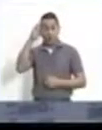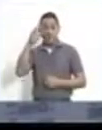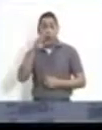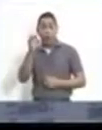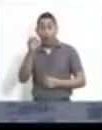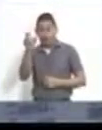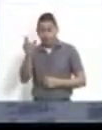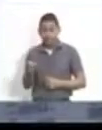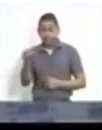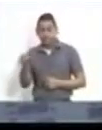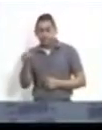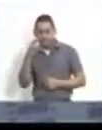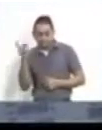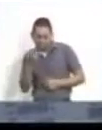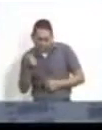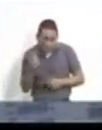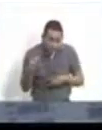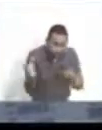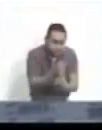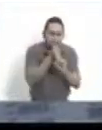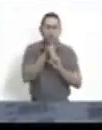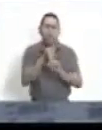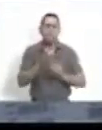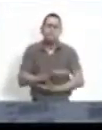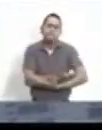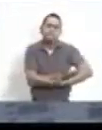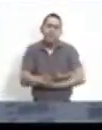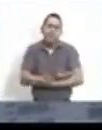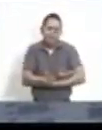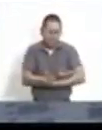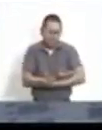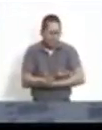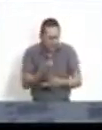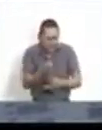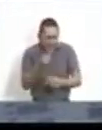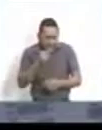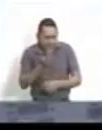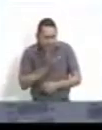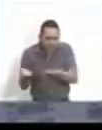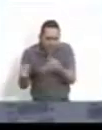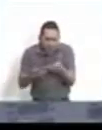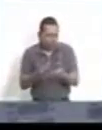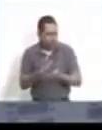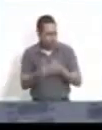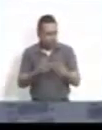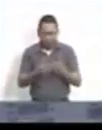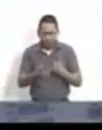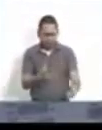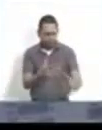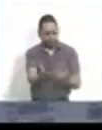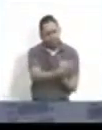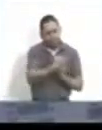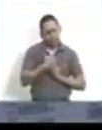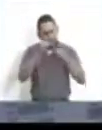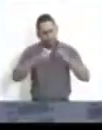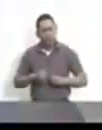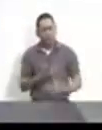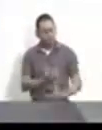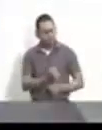estaría dispuesto a adoptarlo en el caso de que sus padres hayan fallecido en esta avalancha. Informe especial de RPTV.